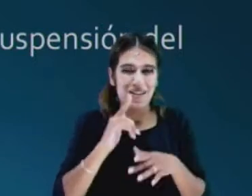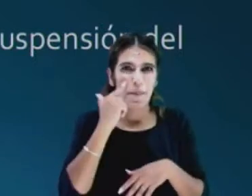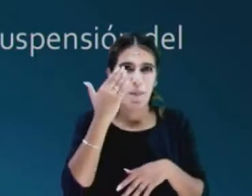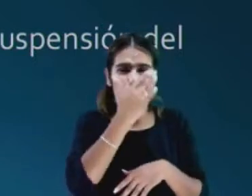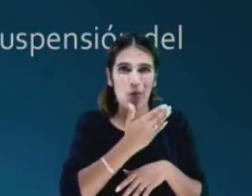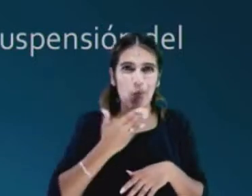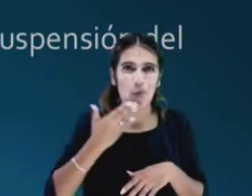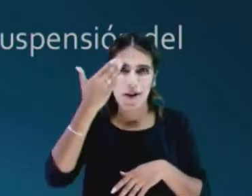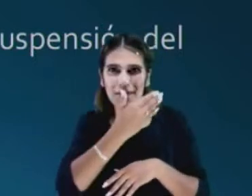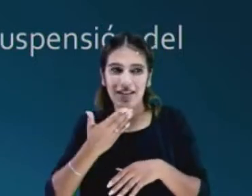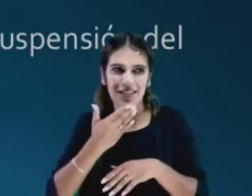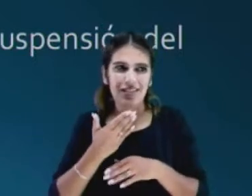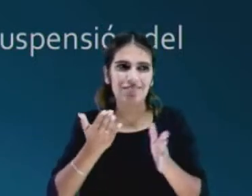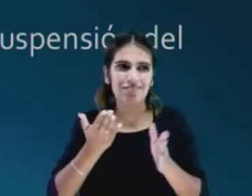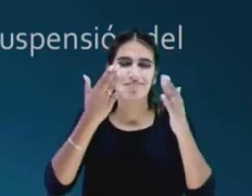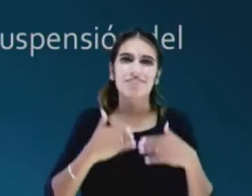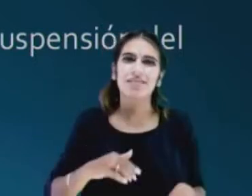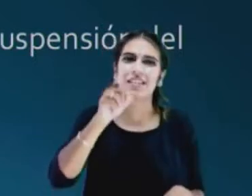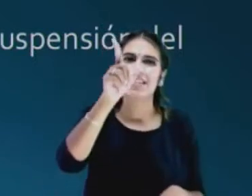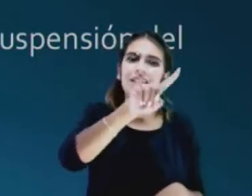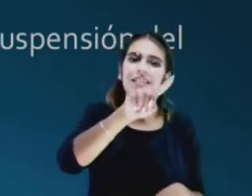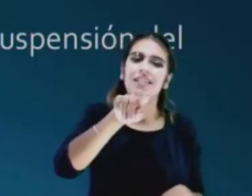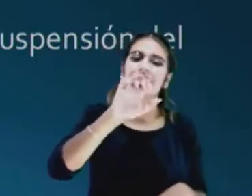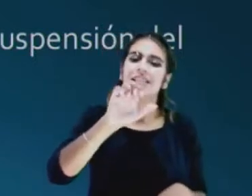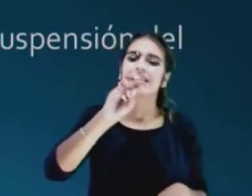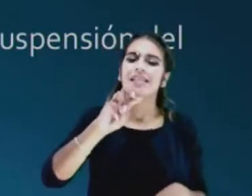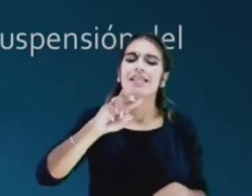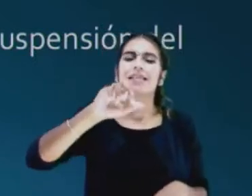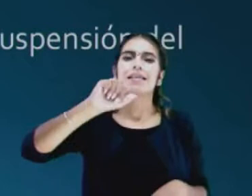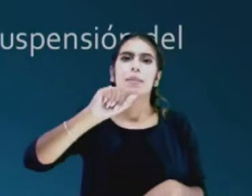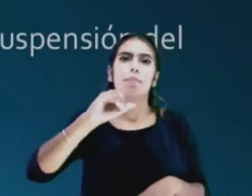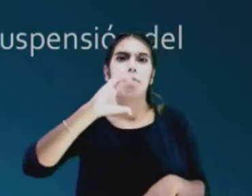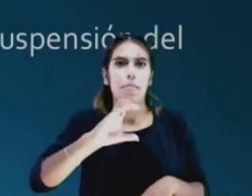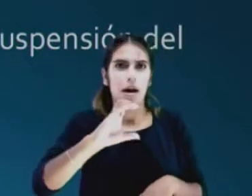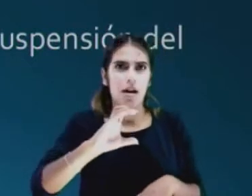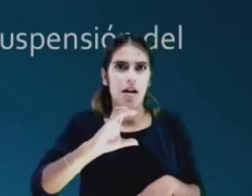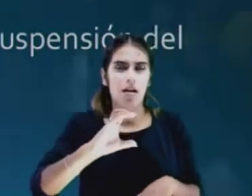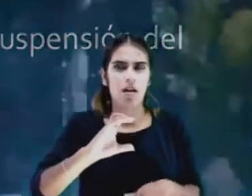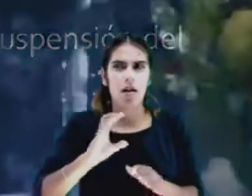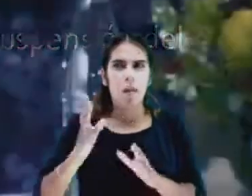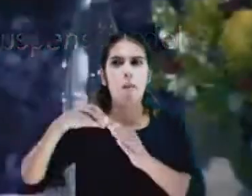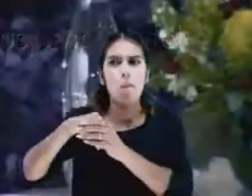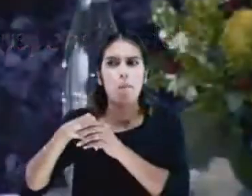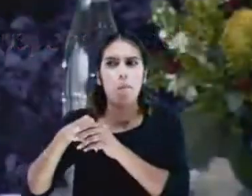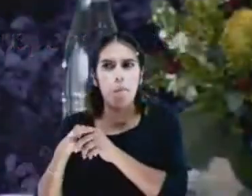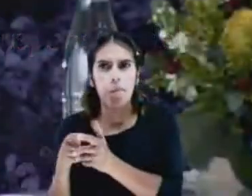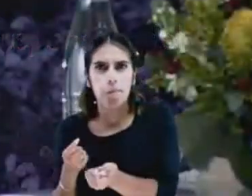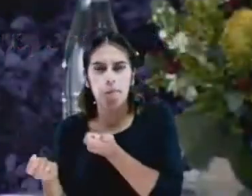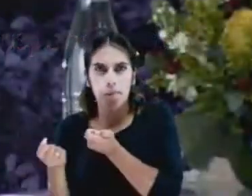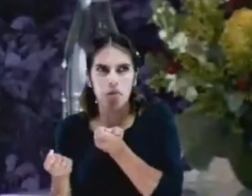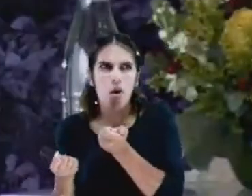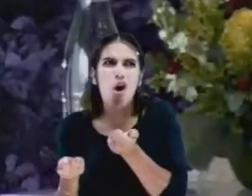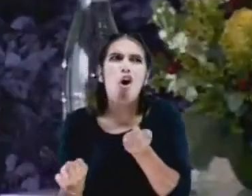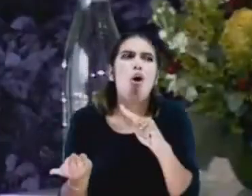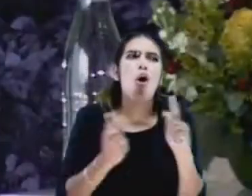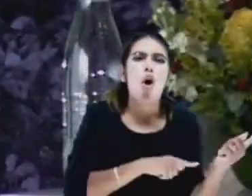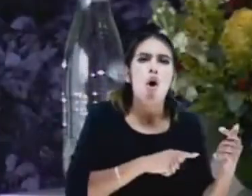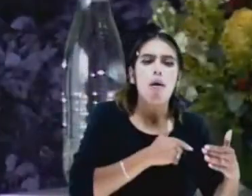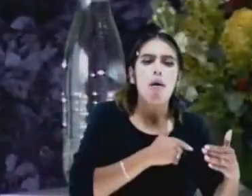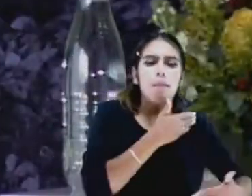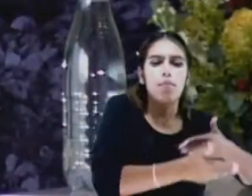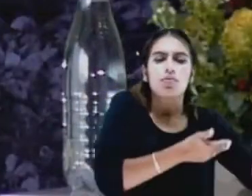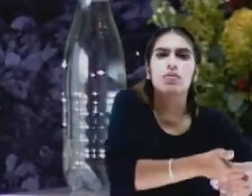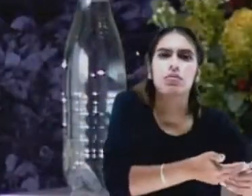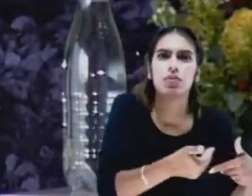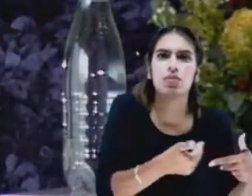preguntamos se para acá en parte contenciosa o sepa está no se paga parte procedimiento pues si esto es una actuación administrativa